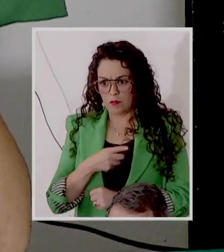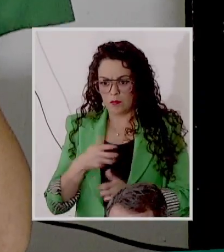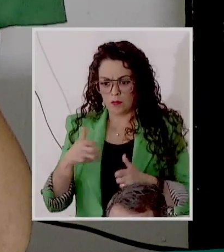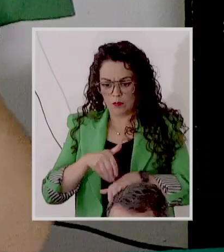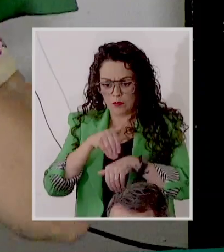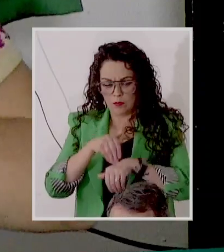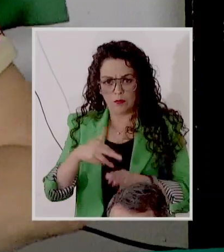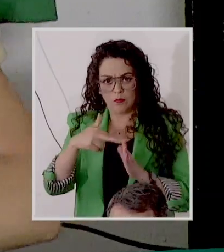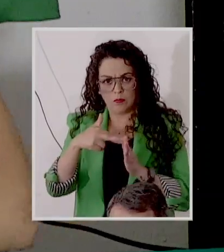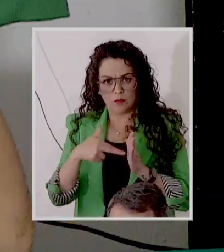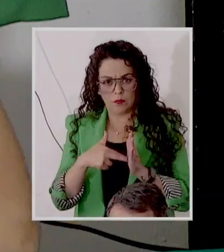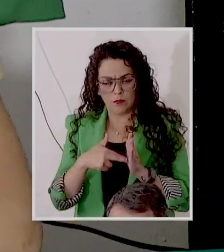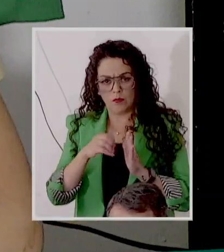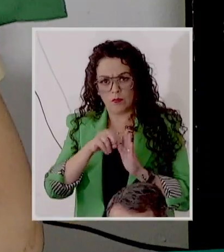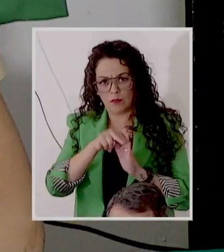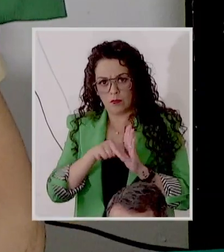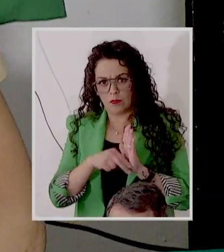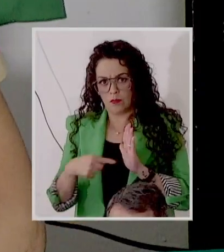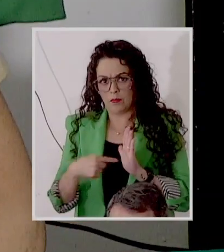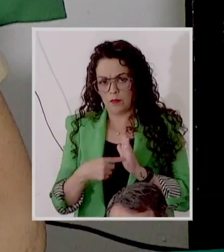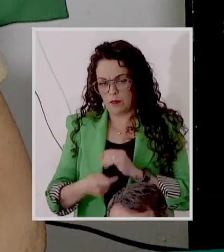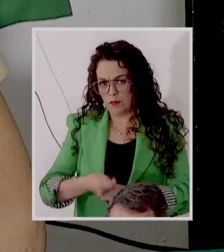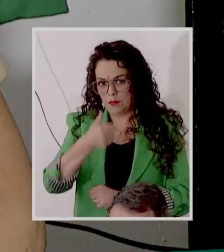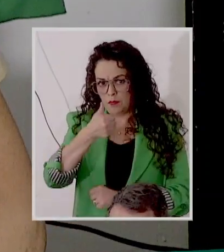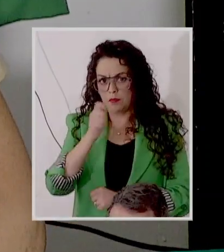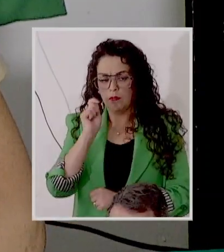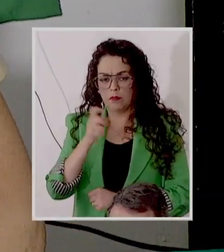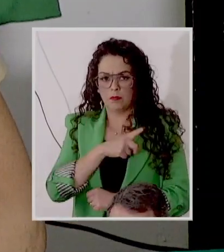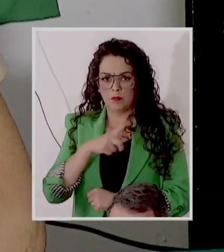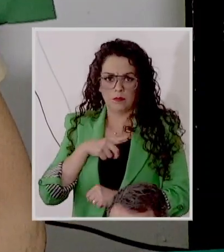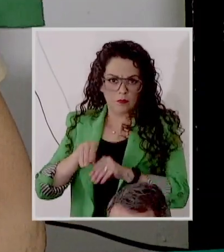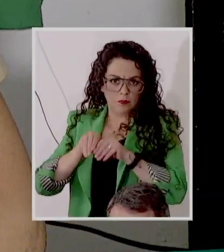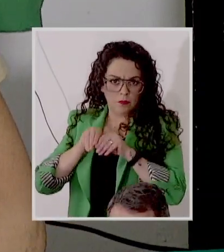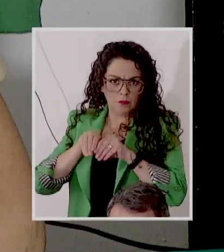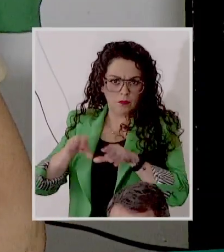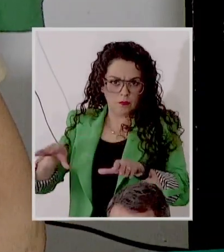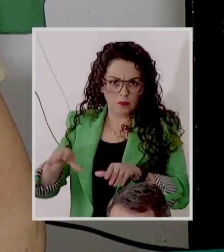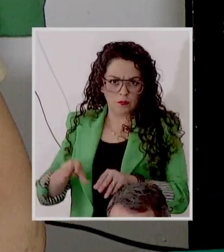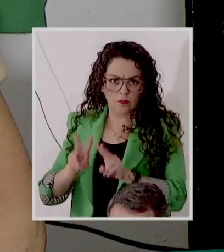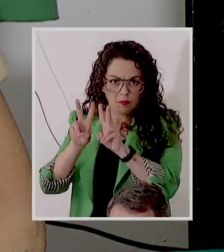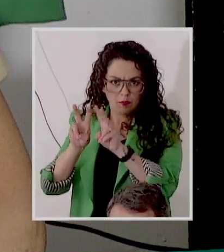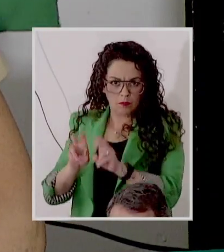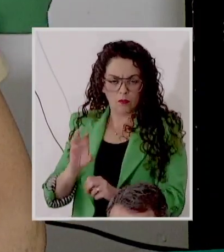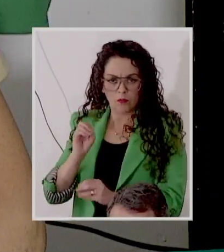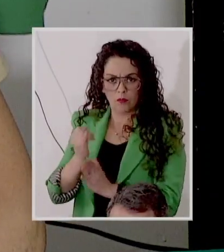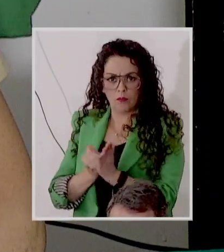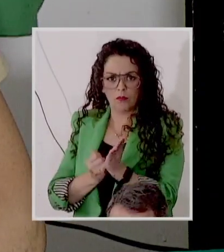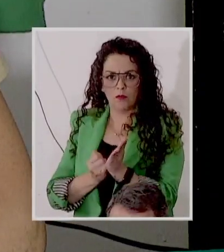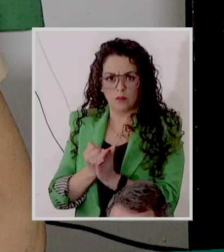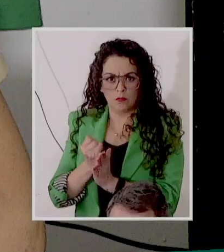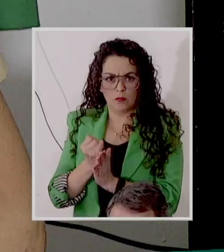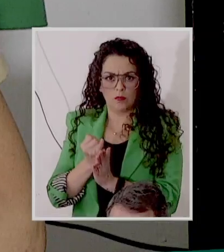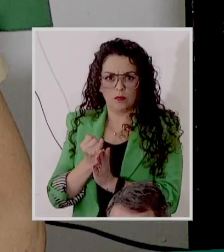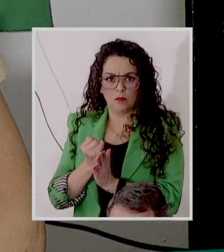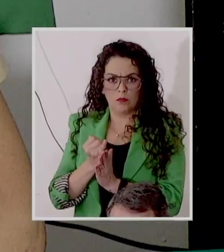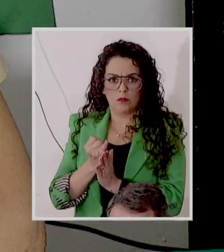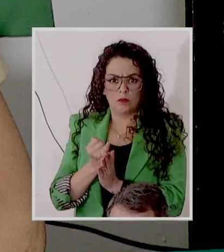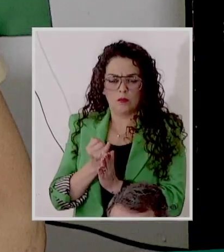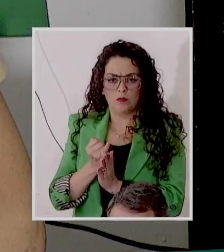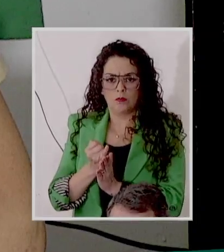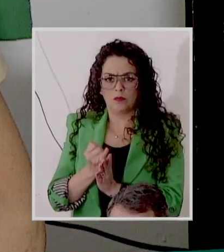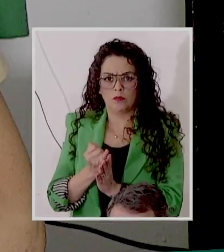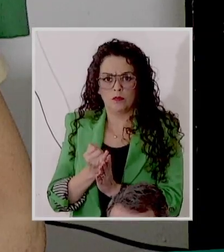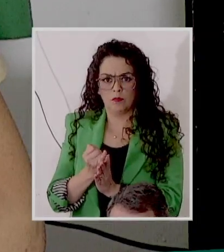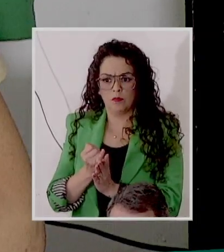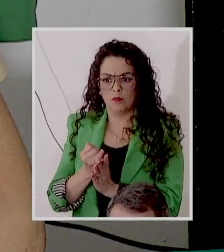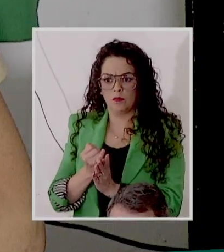normativa implica que se difunda la recepción de la minuta o decreto sin dejar transcurrir más